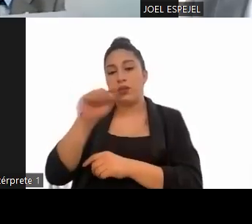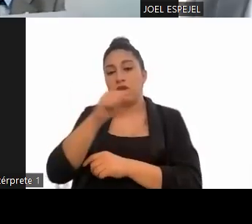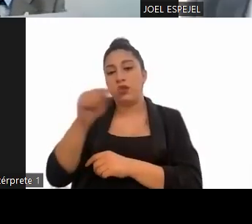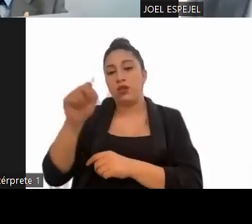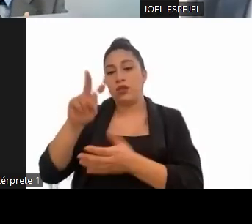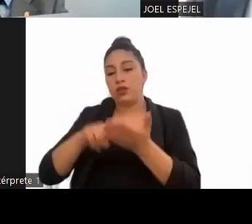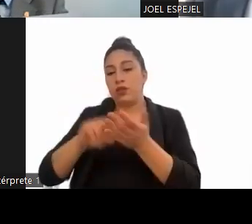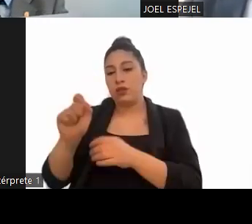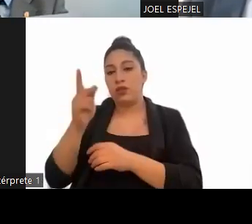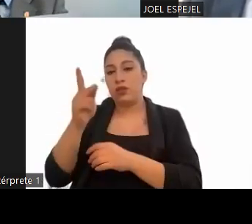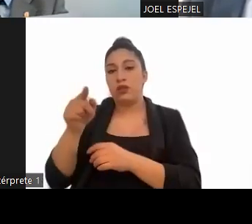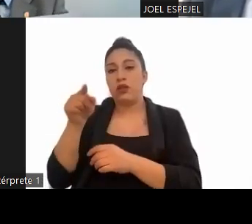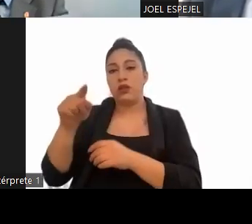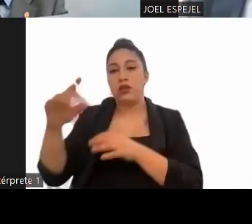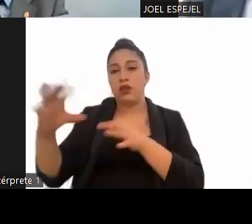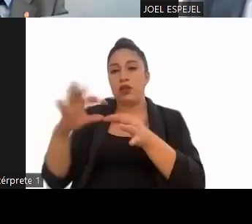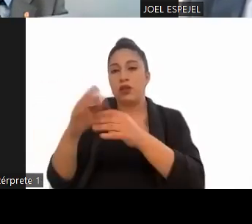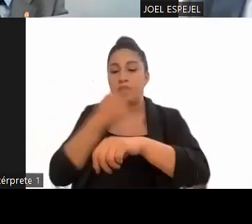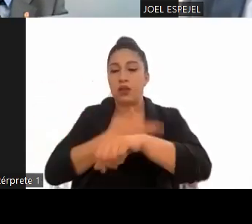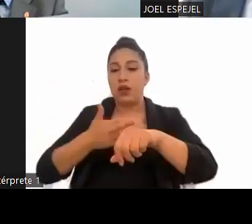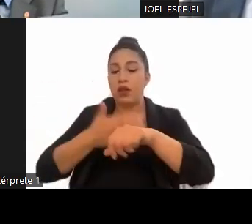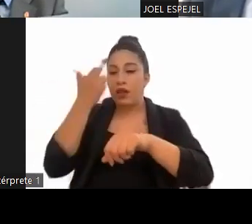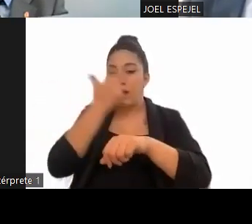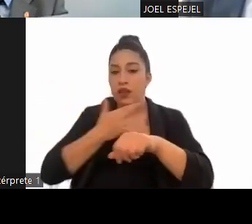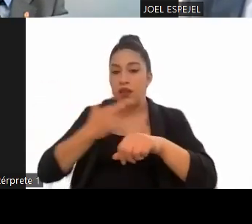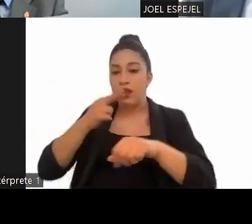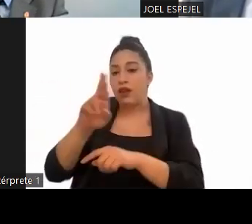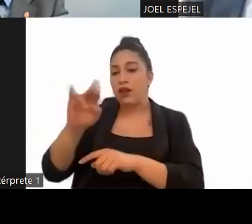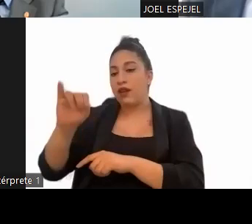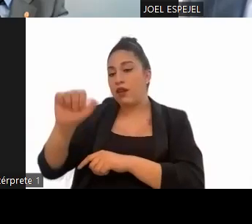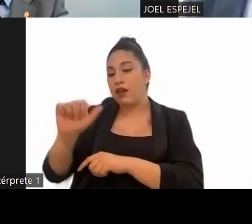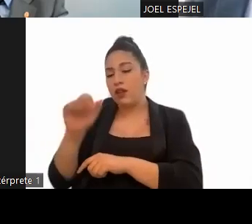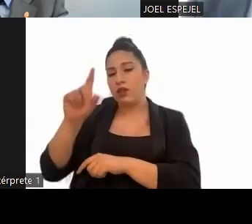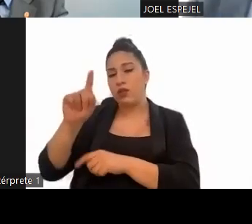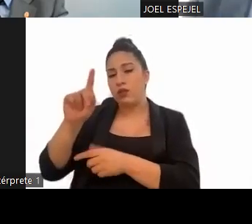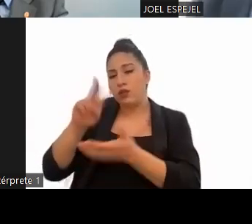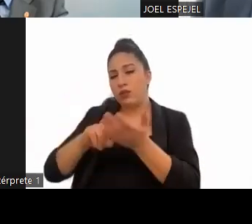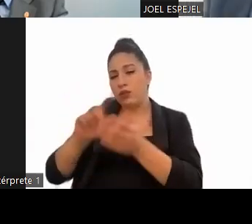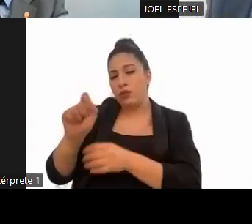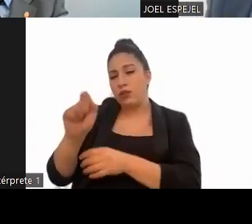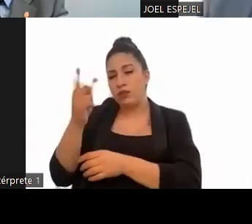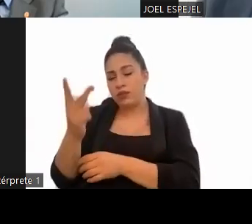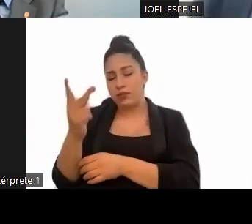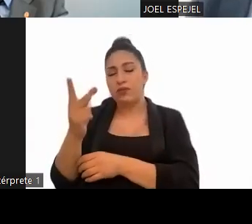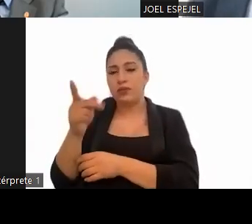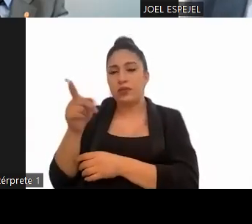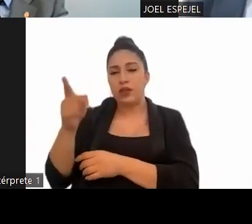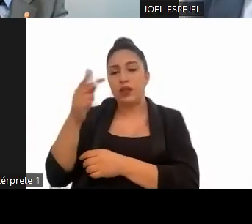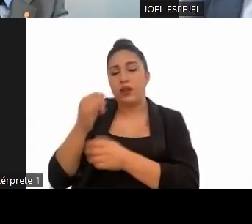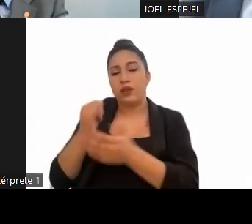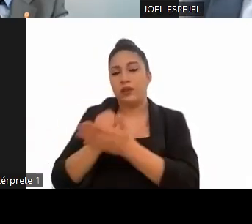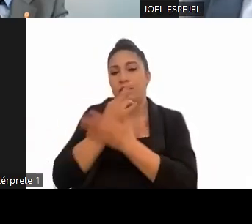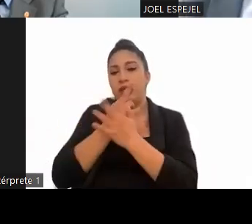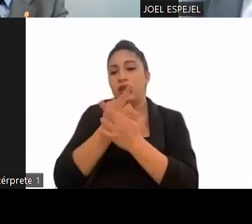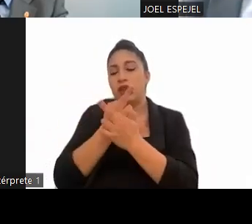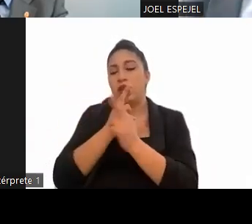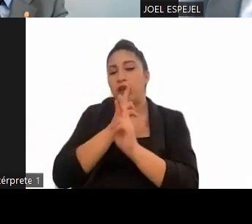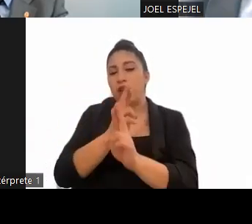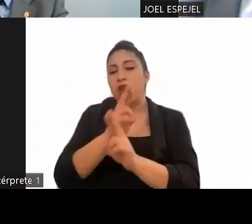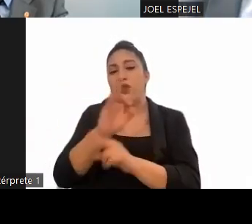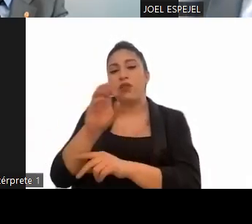15.1575/2022 relacionada con el recurso de inconformidad RIA 296/22 del cumplimiento de resolución del folio